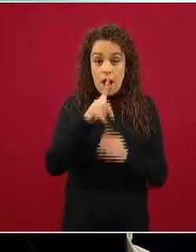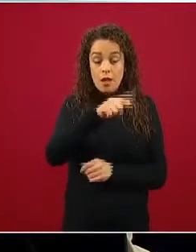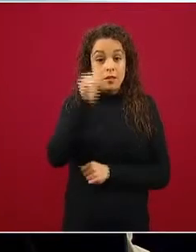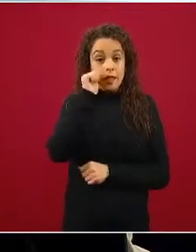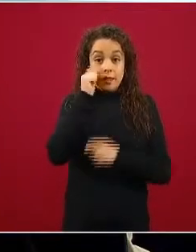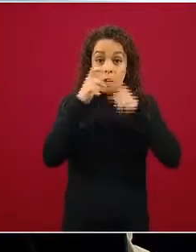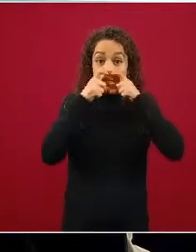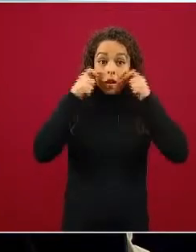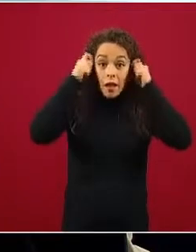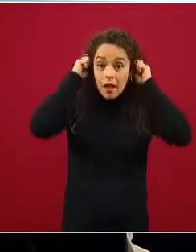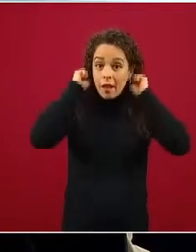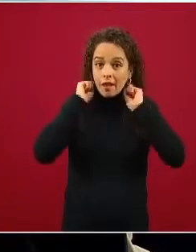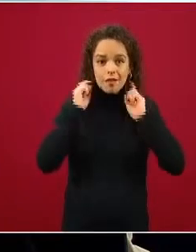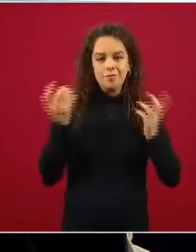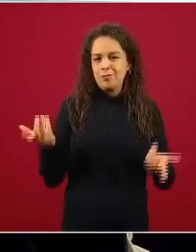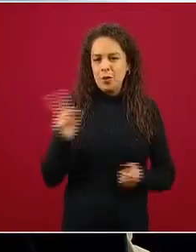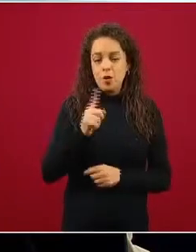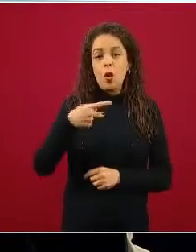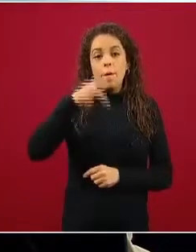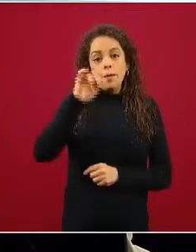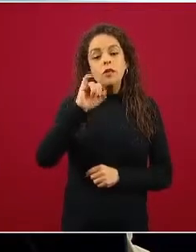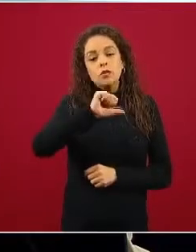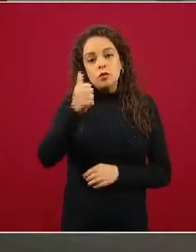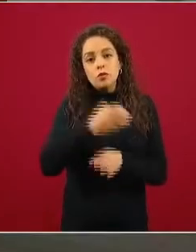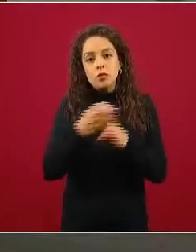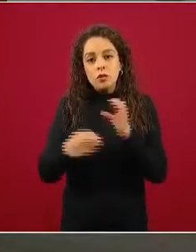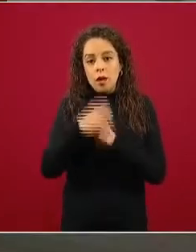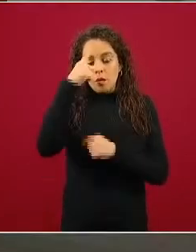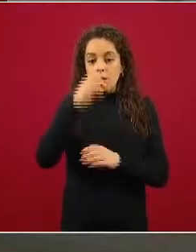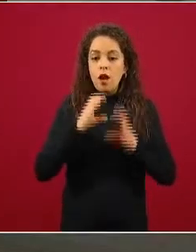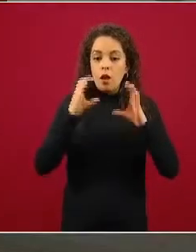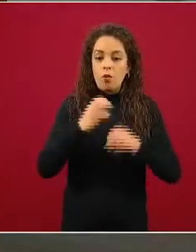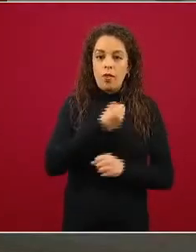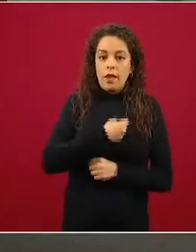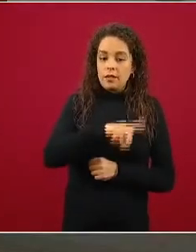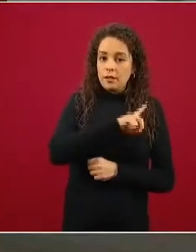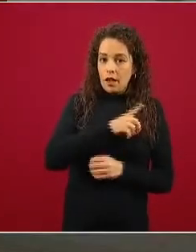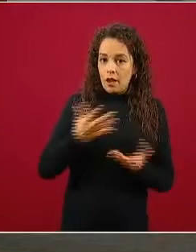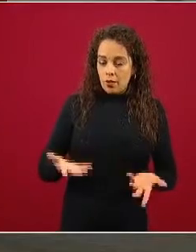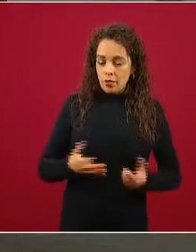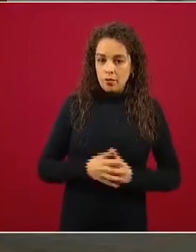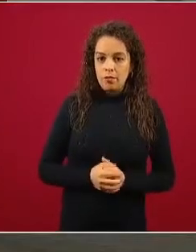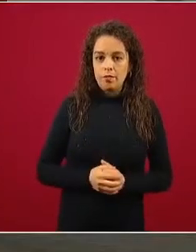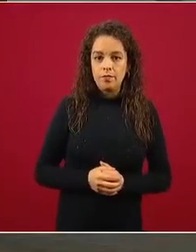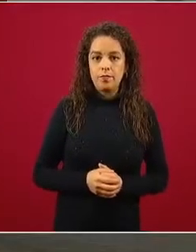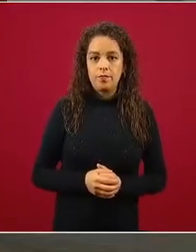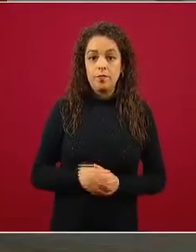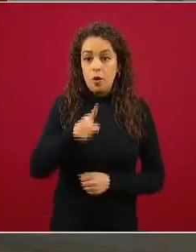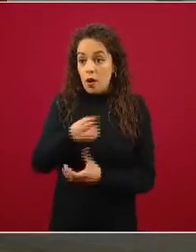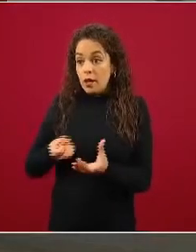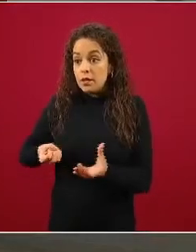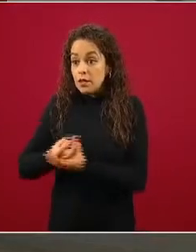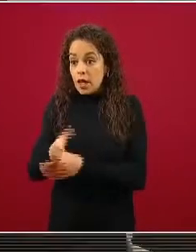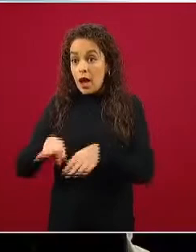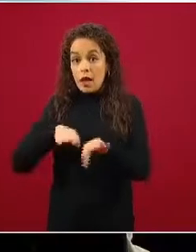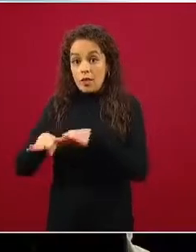ciertas medidas de higiene, por ejemplo, que deben de seguir, no solamente porque salgan del centro de trabajo y